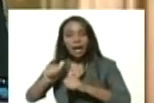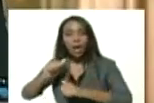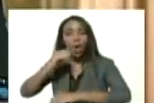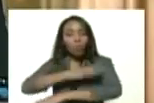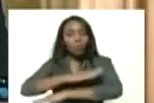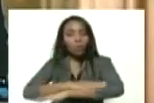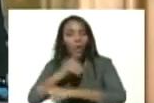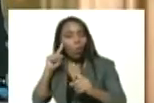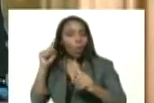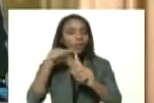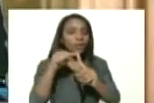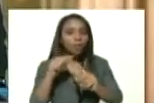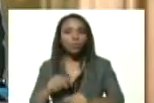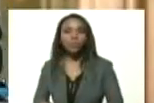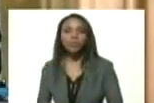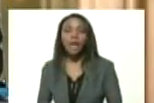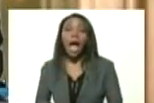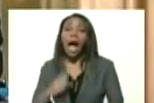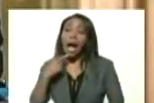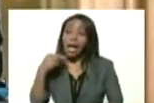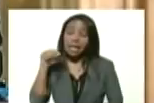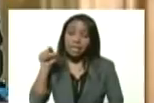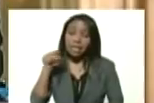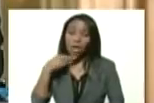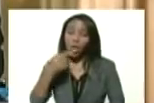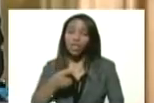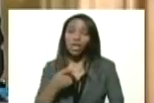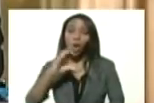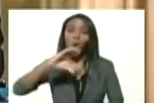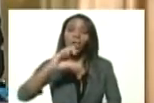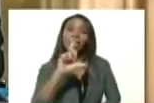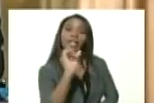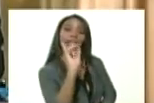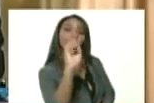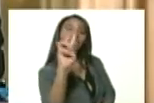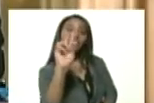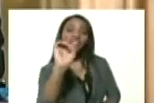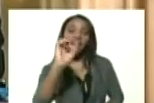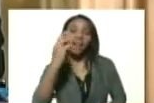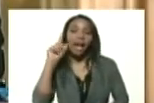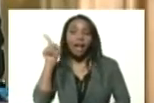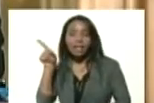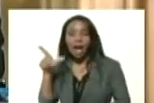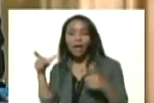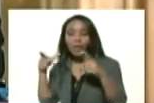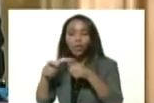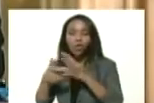el objetivo así lo dijo es clíver alcalá cordones en una reunión